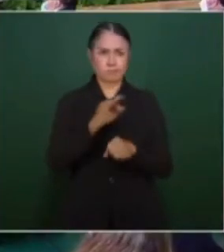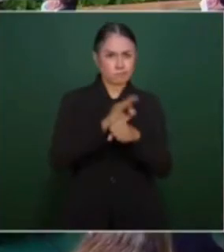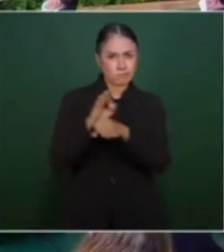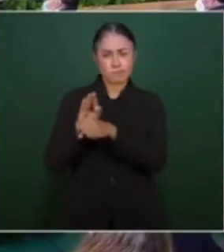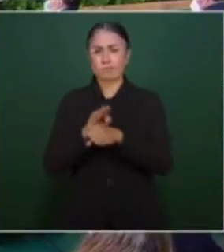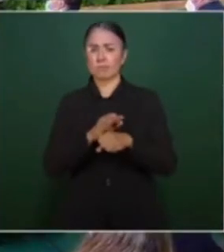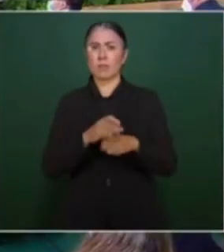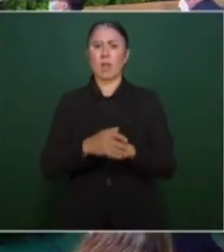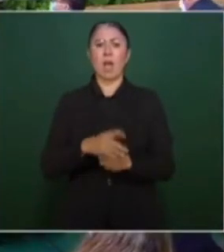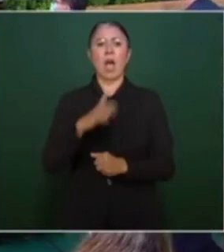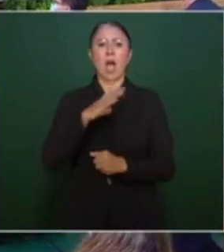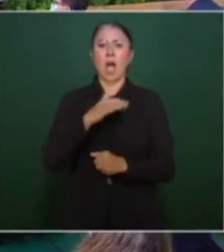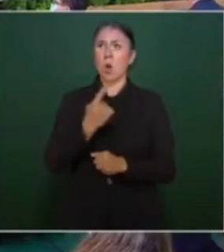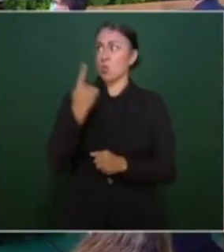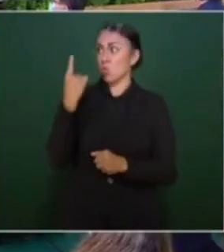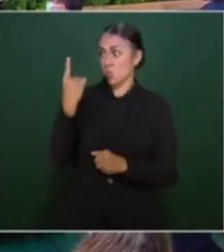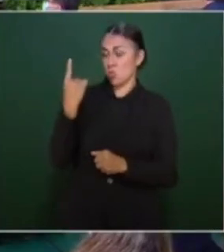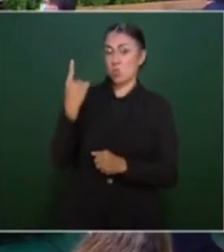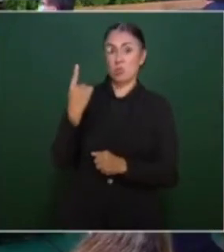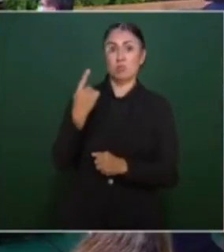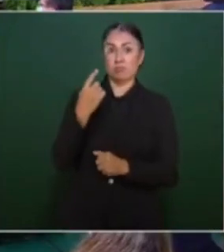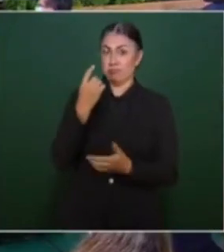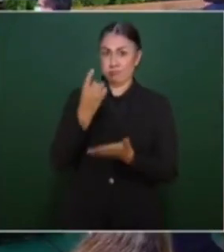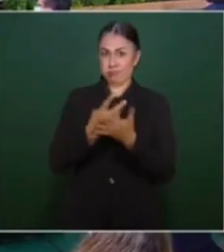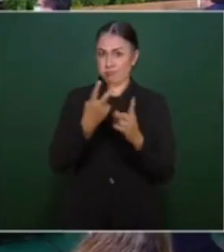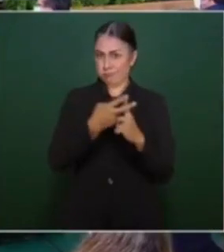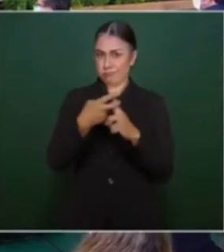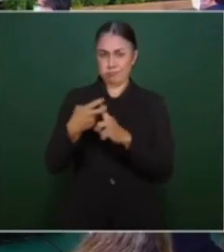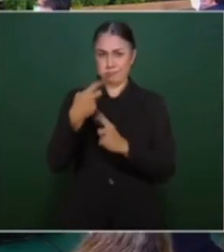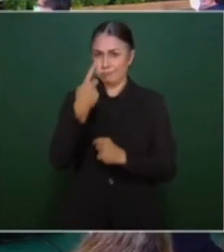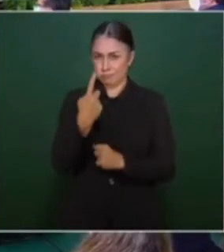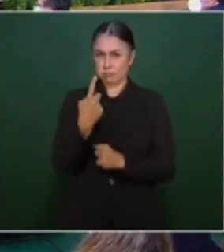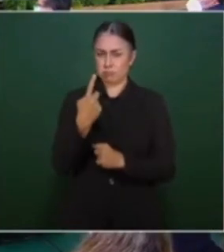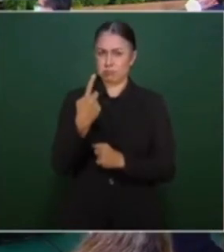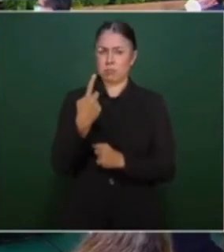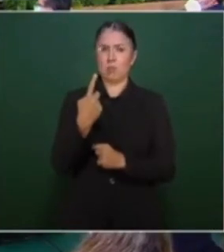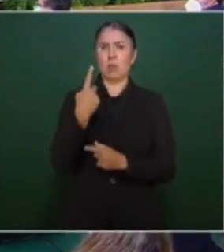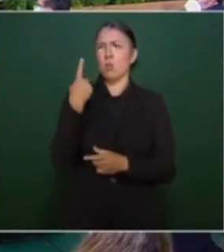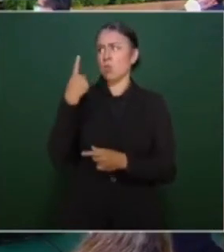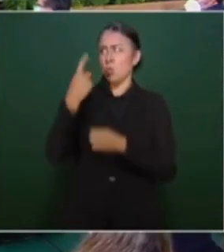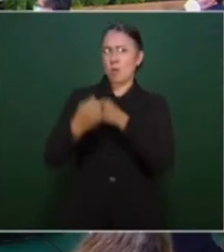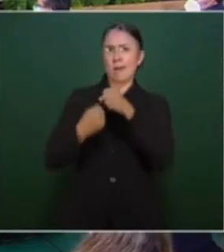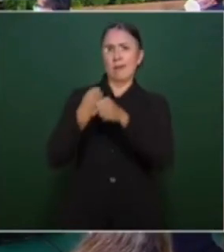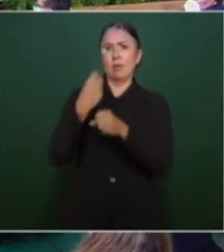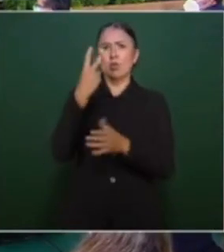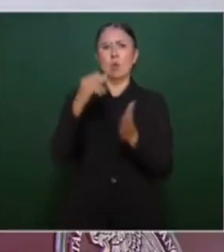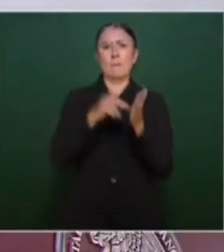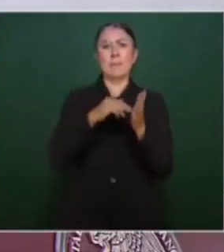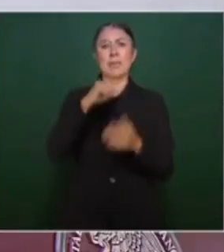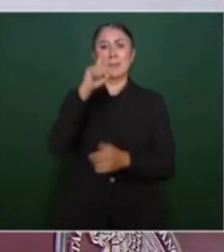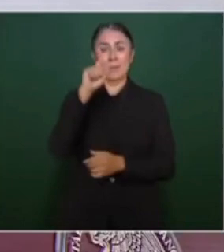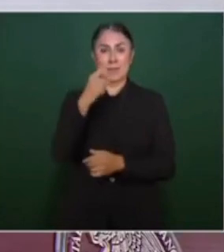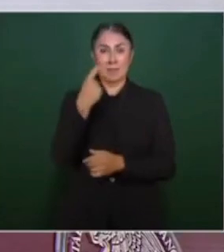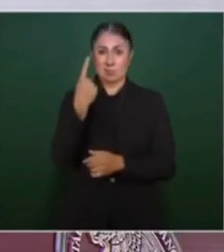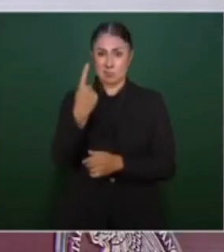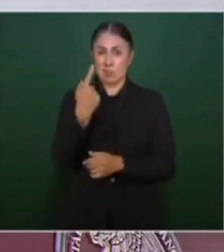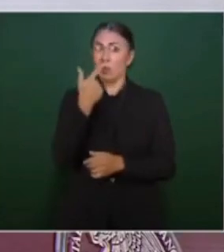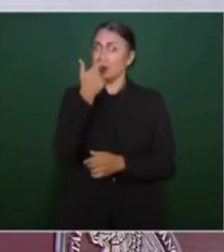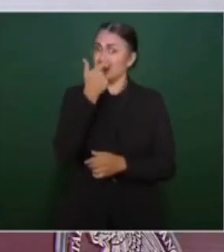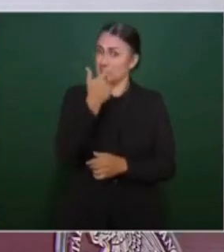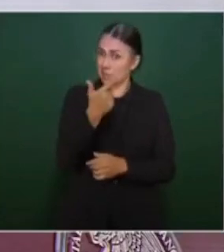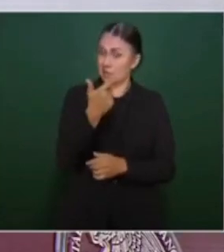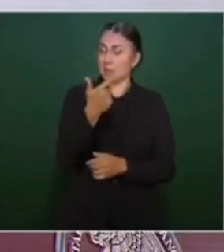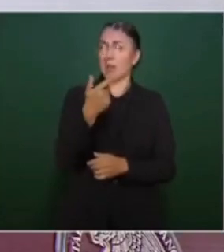un evento nada más. Tienen en el transcurso del año, el 2021, 7 de ellos. En